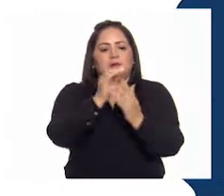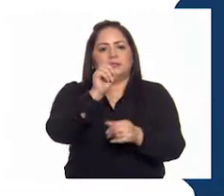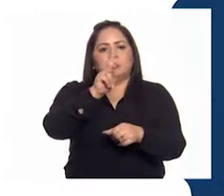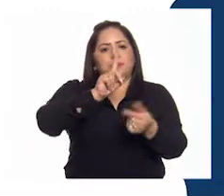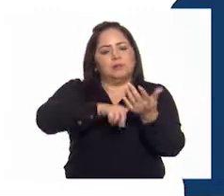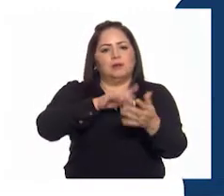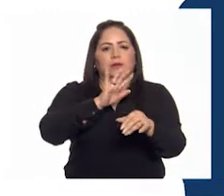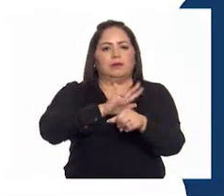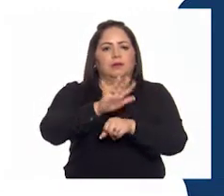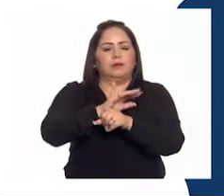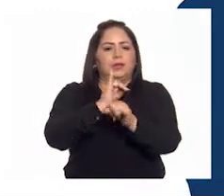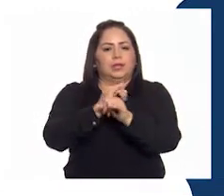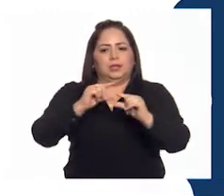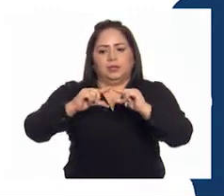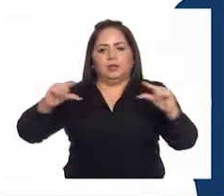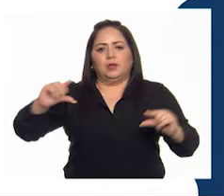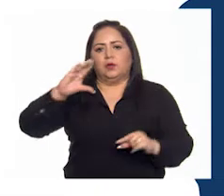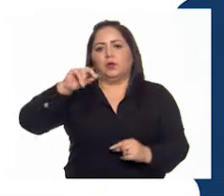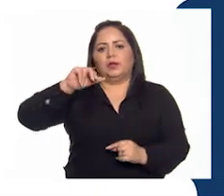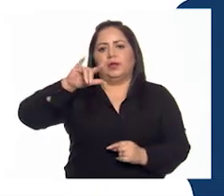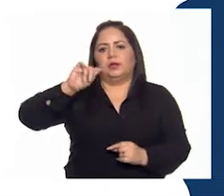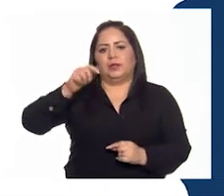en la página